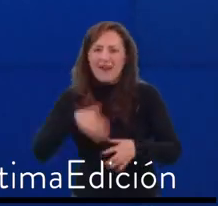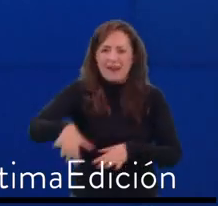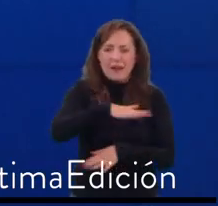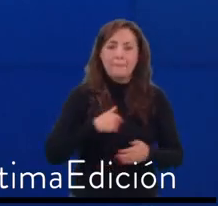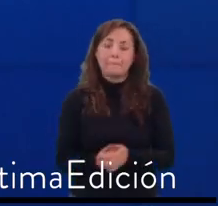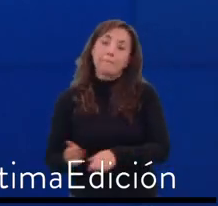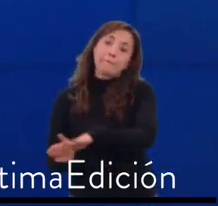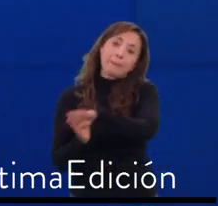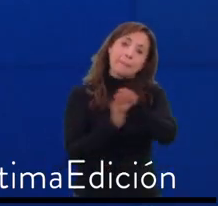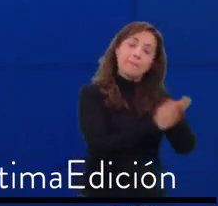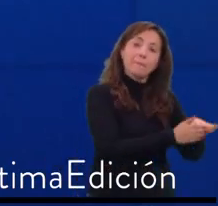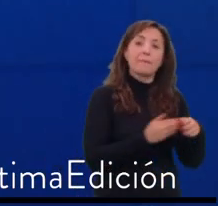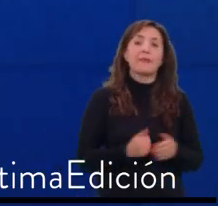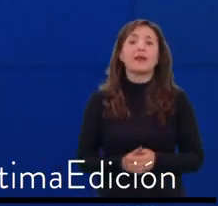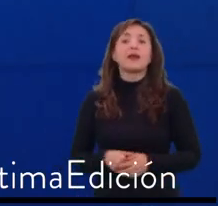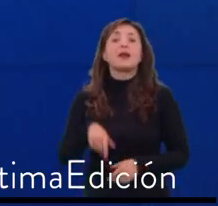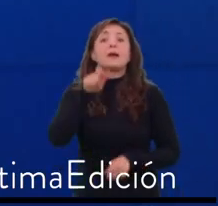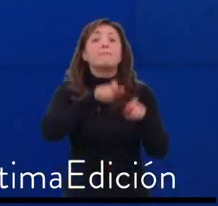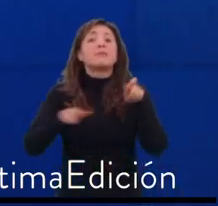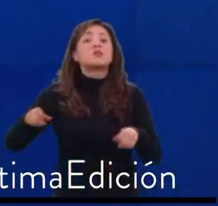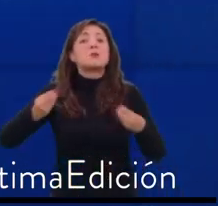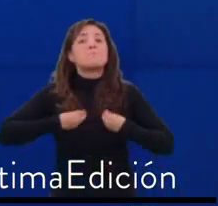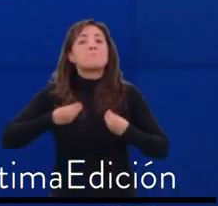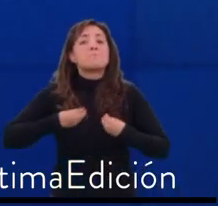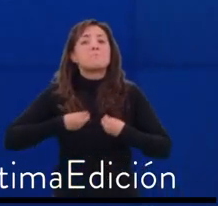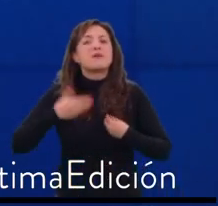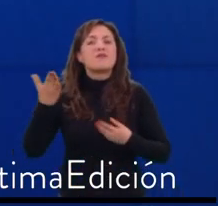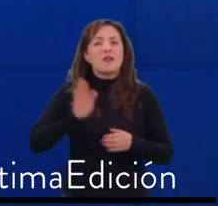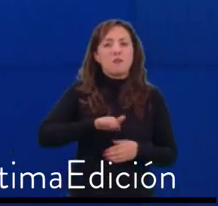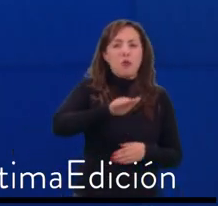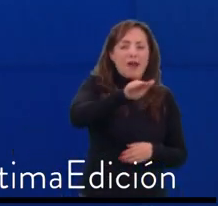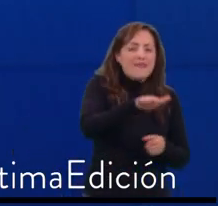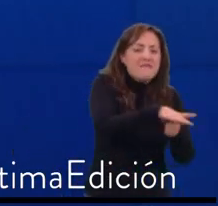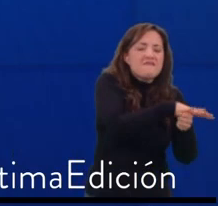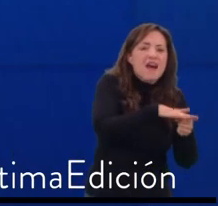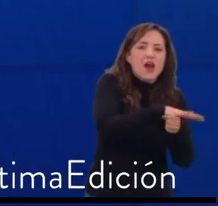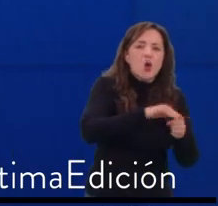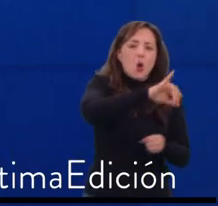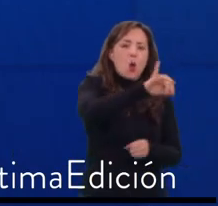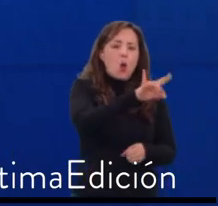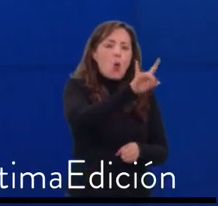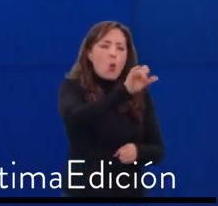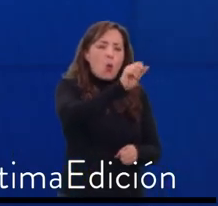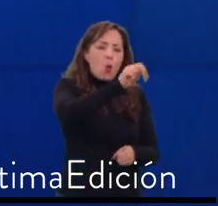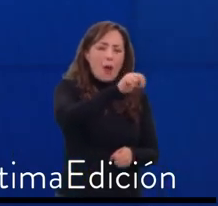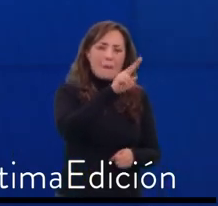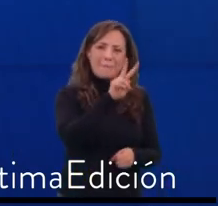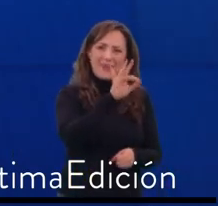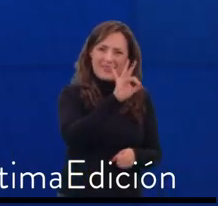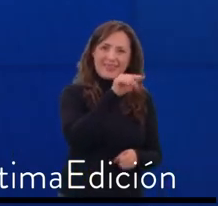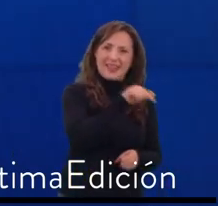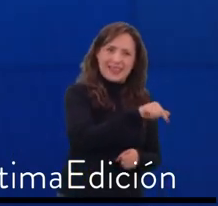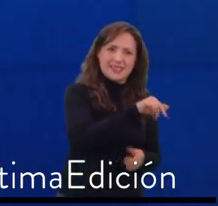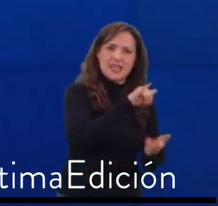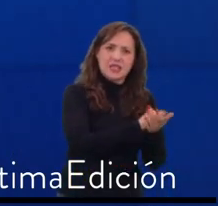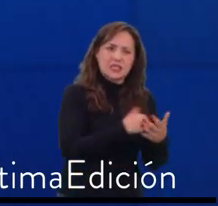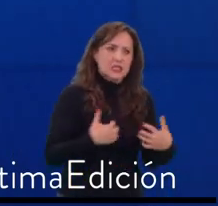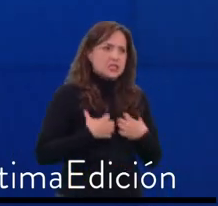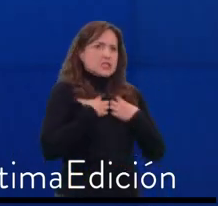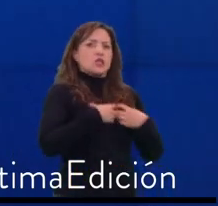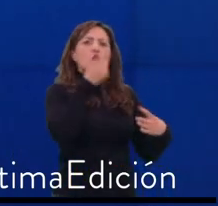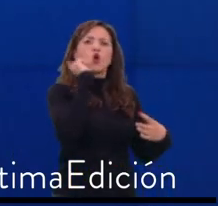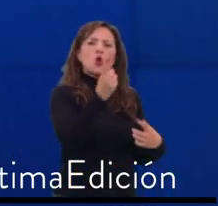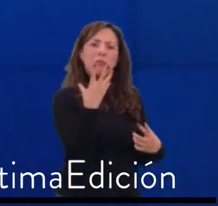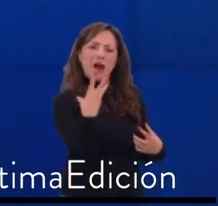Momentos de pánico vivieron los habitantes del barrio Juan 23 en Buenaventura cuando las dos bandas que se disputan el territorio se enfrentaron en plena